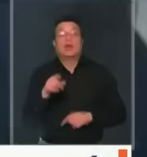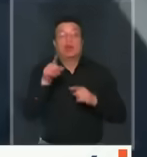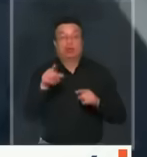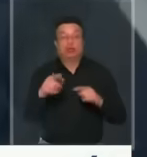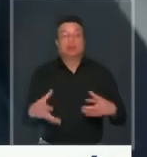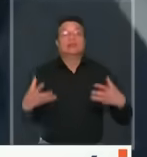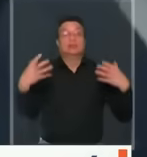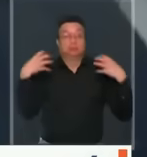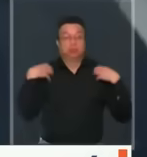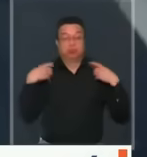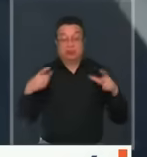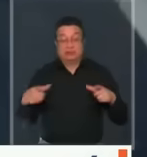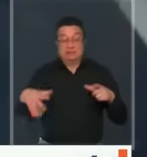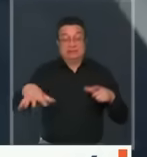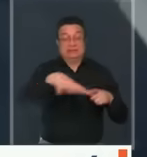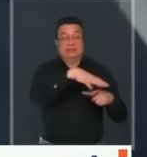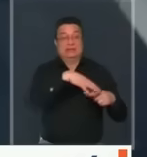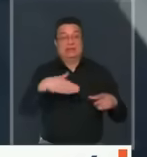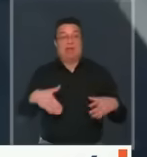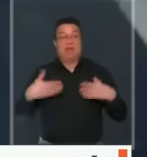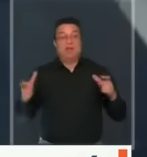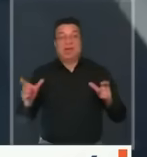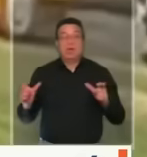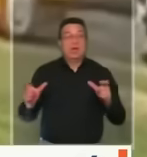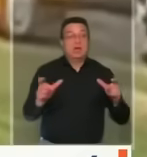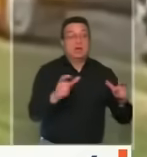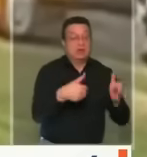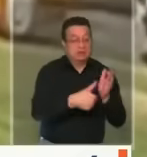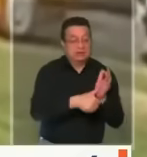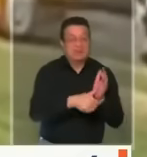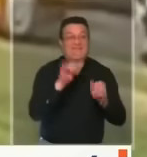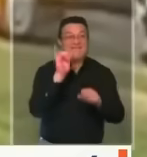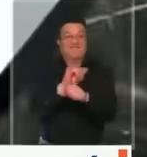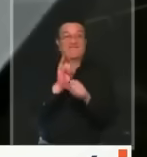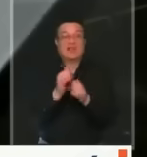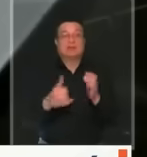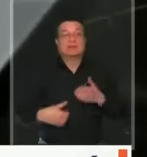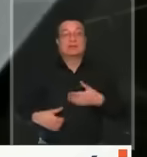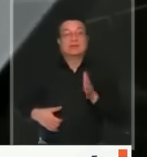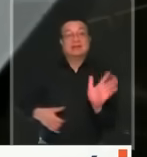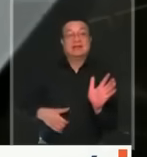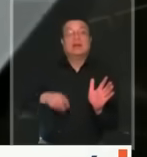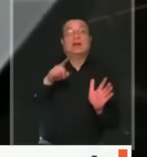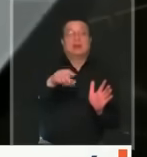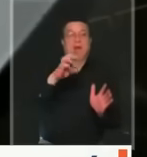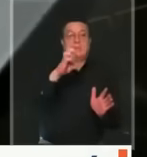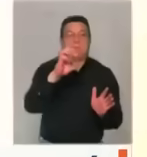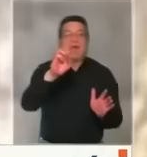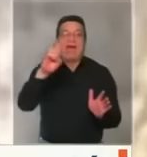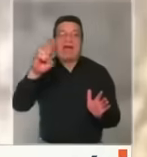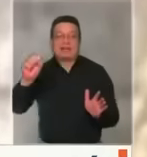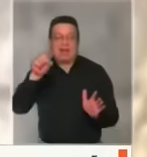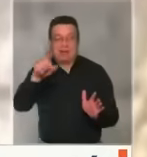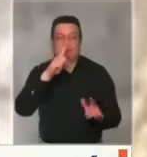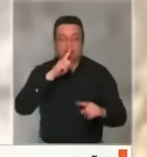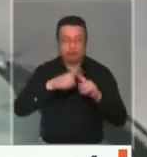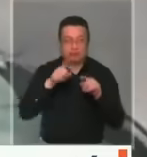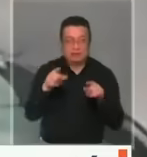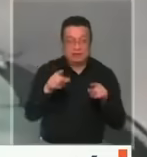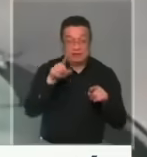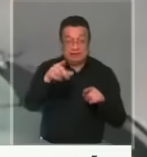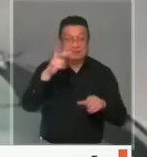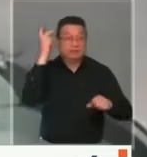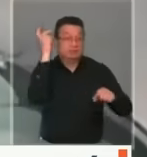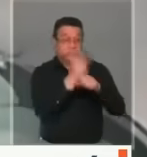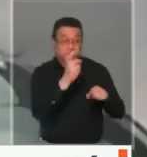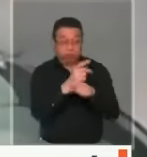del anillo exterior de seguridad y confección de credenciales falsas se llama Eleazar Parra Santibáñez. Tras el asalto, toda